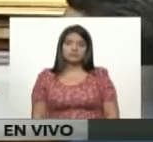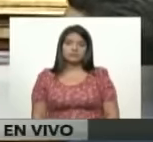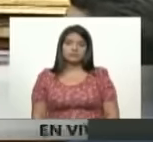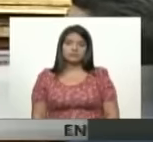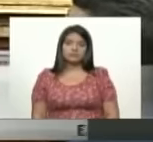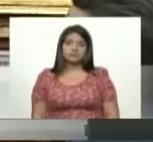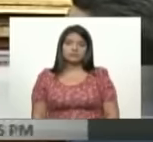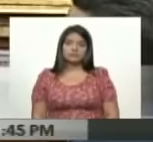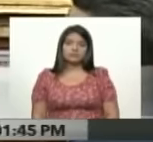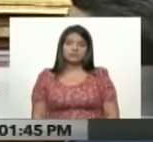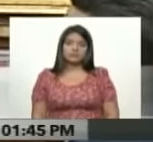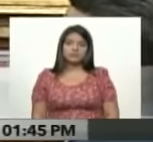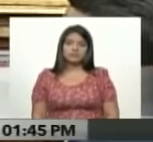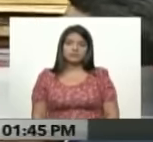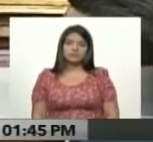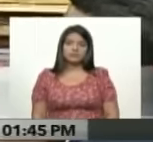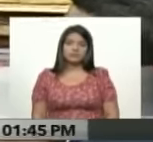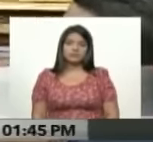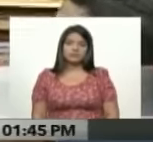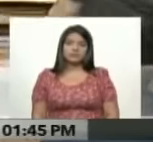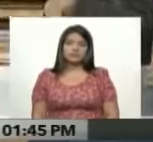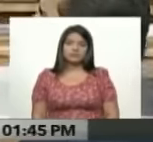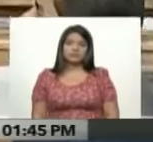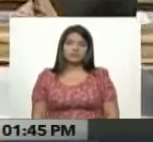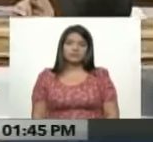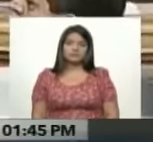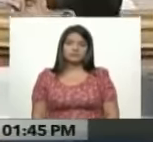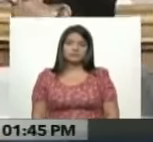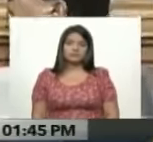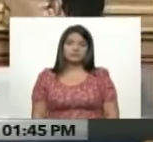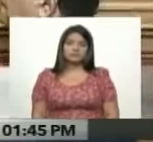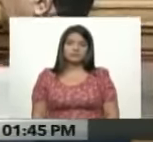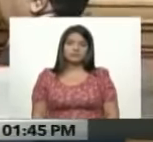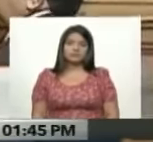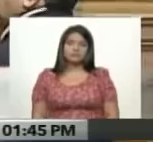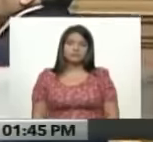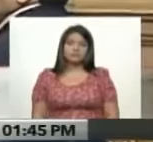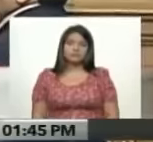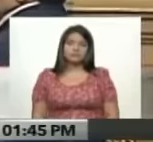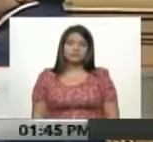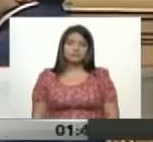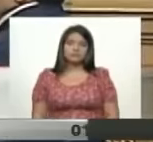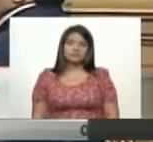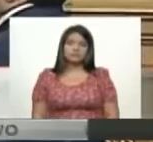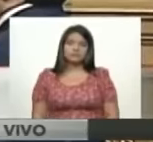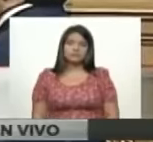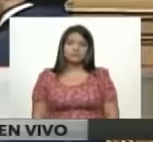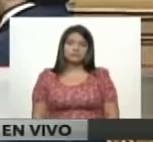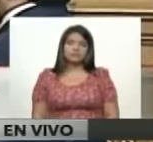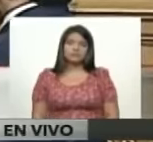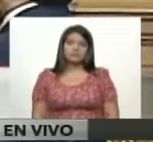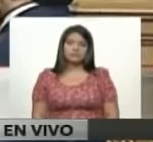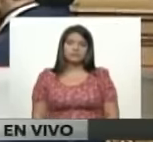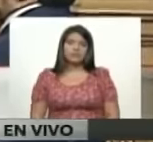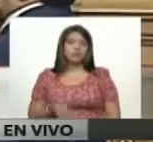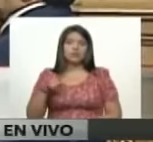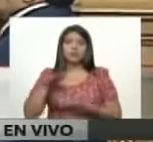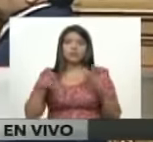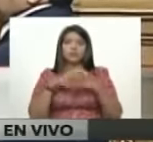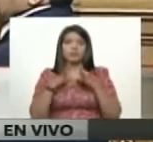Ya no. La pediste después. No hay verificación nominal, ya pasó la votación y ustedes no van a enredar la